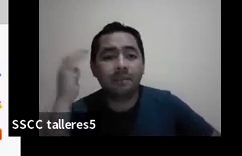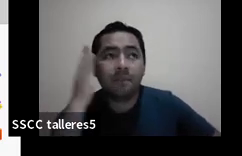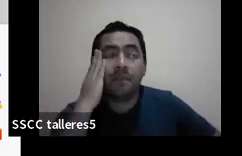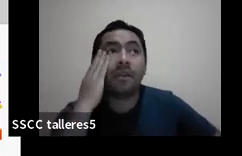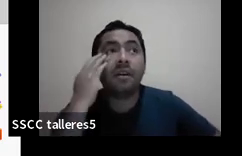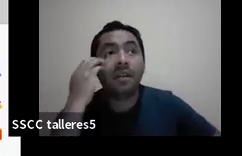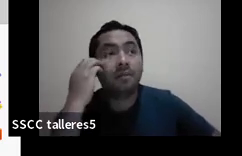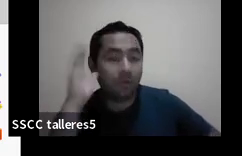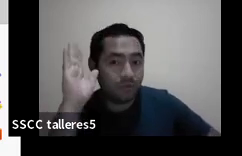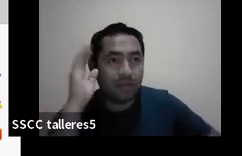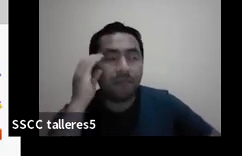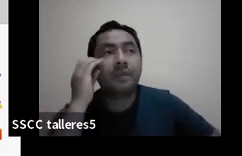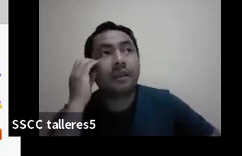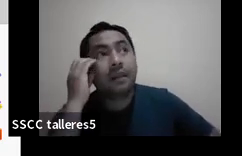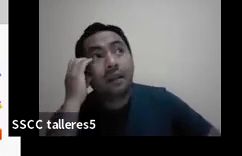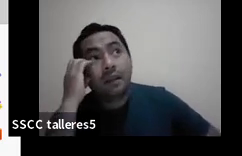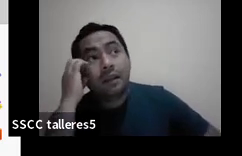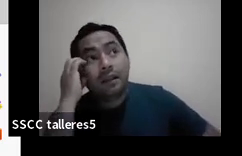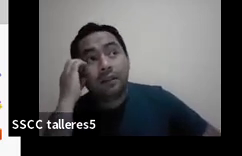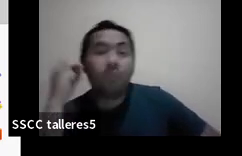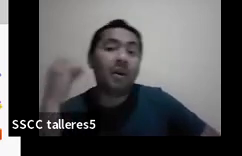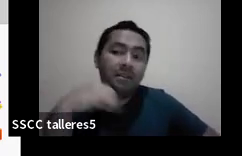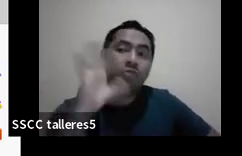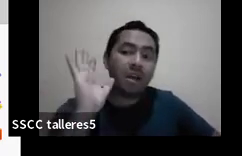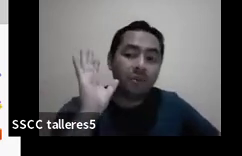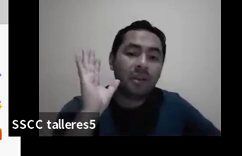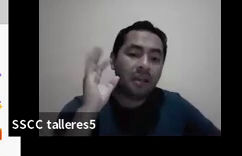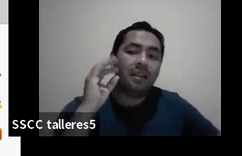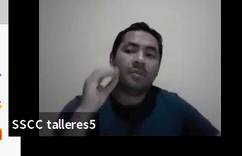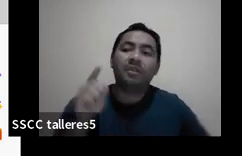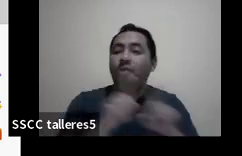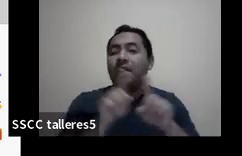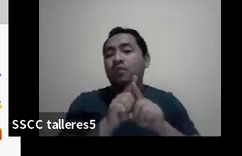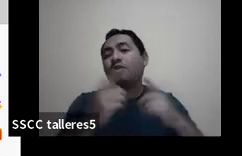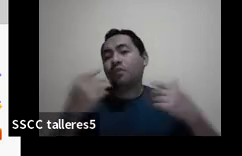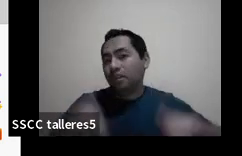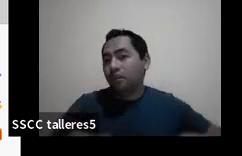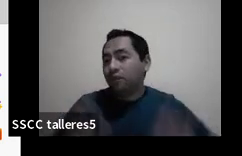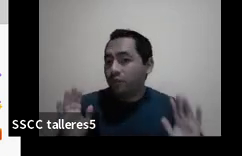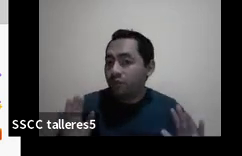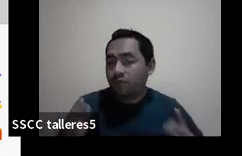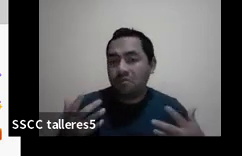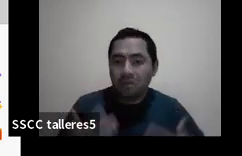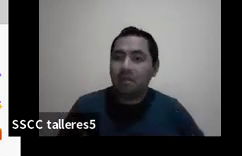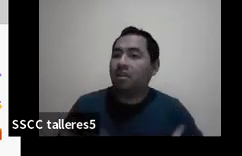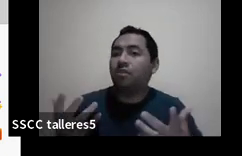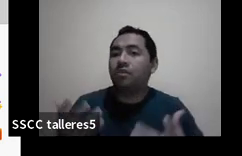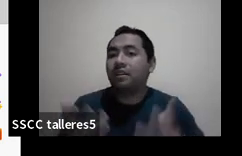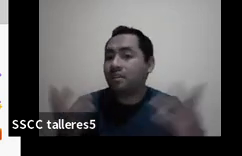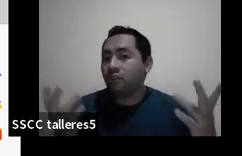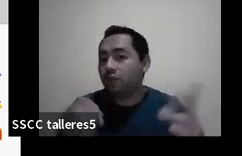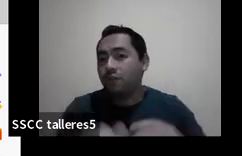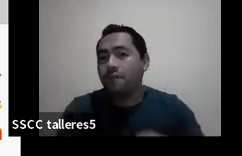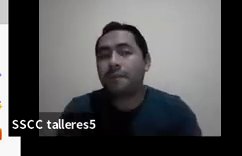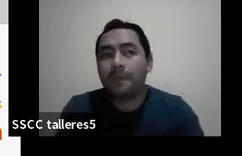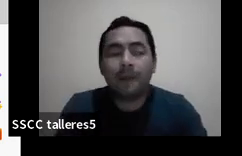se da, ¿ya? Pero sí hay. Entonces puede ser un caso que de repente los padres sordos tienen un hijo sordo y el niño